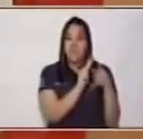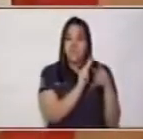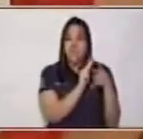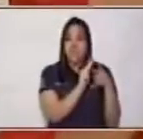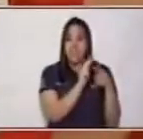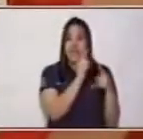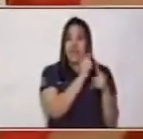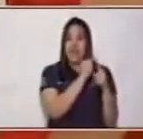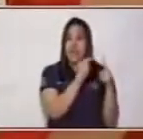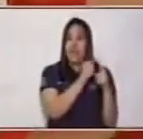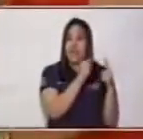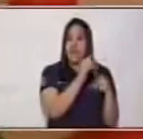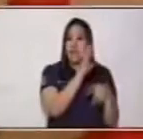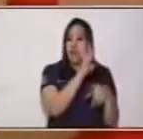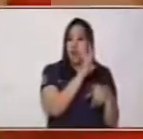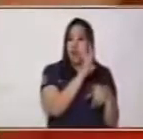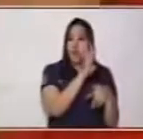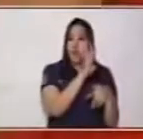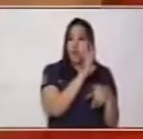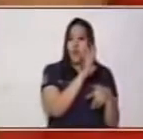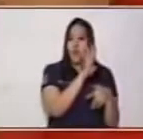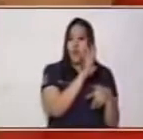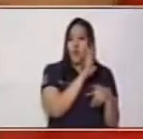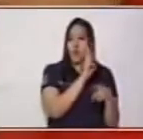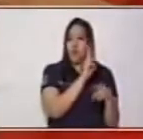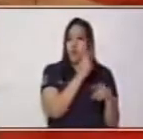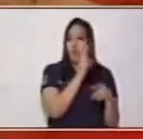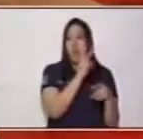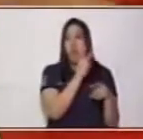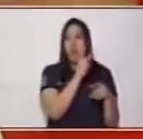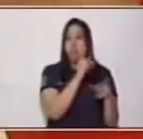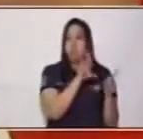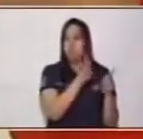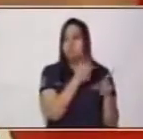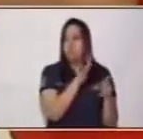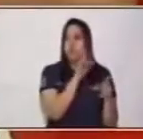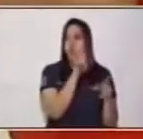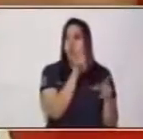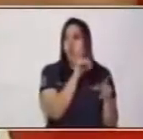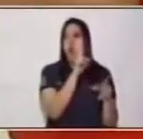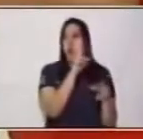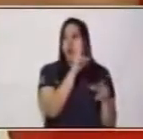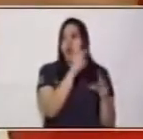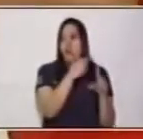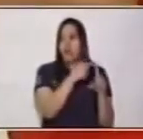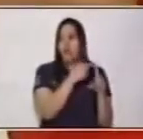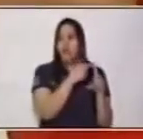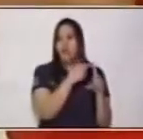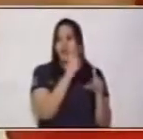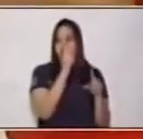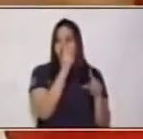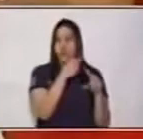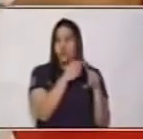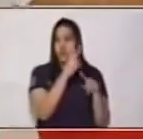y cuarta al cuadrado es como multiplicar 4 por 2, 8.